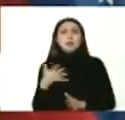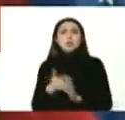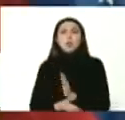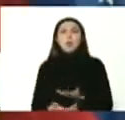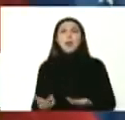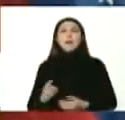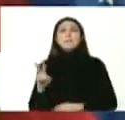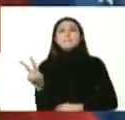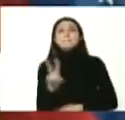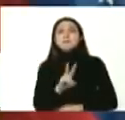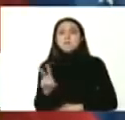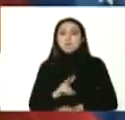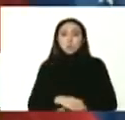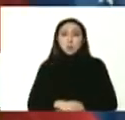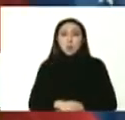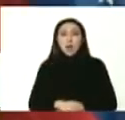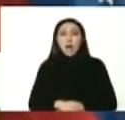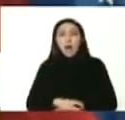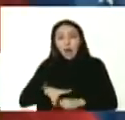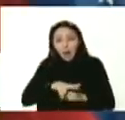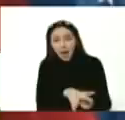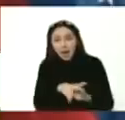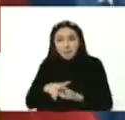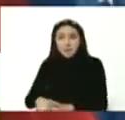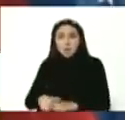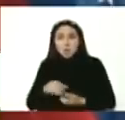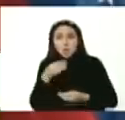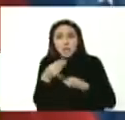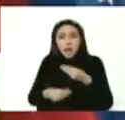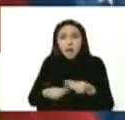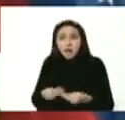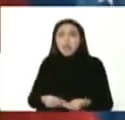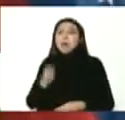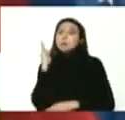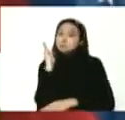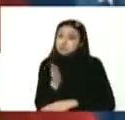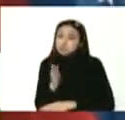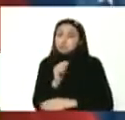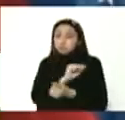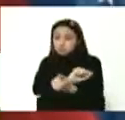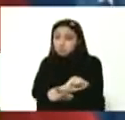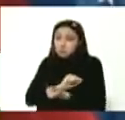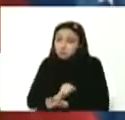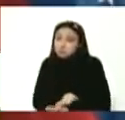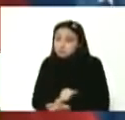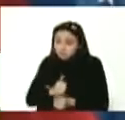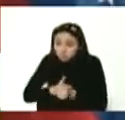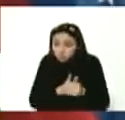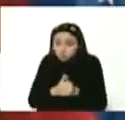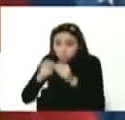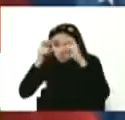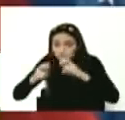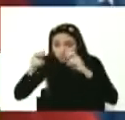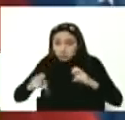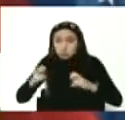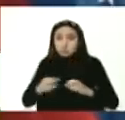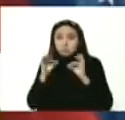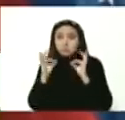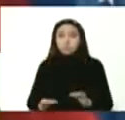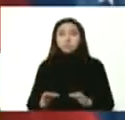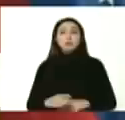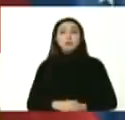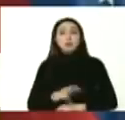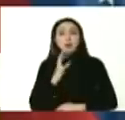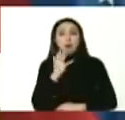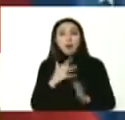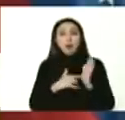Venezuela las violaciones de derechos humanos que se cometen se castigan, se sancionan, se persiguen con